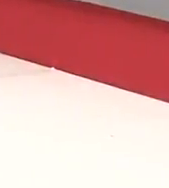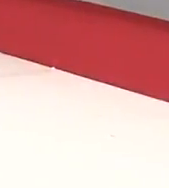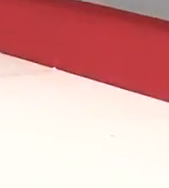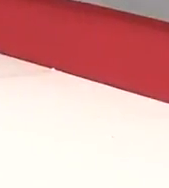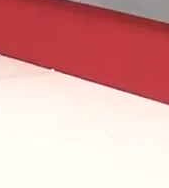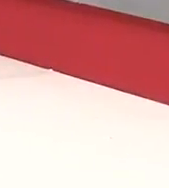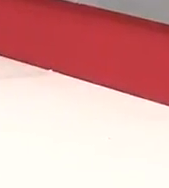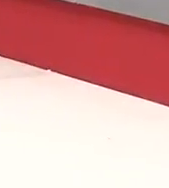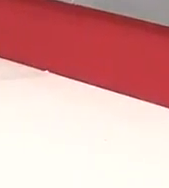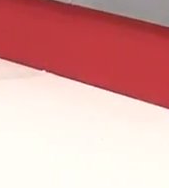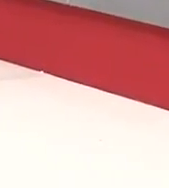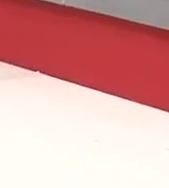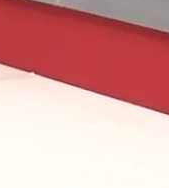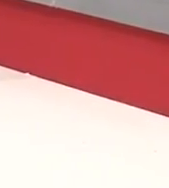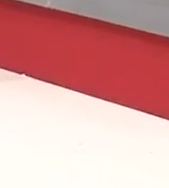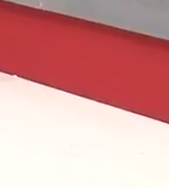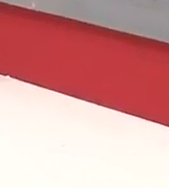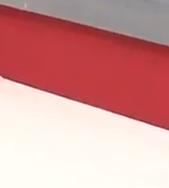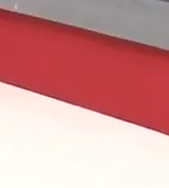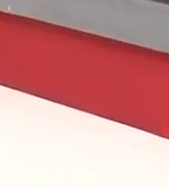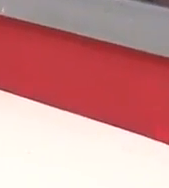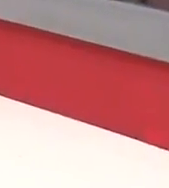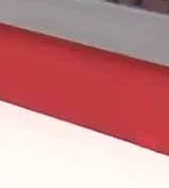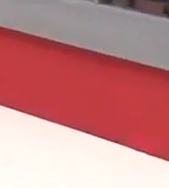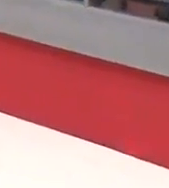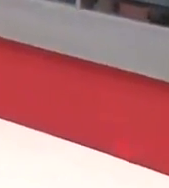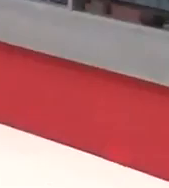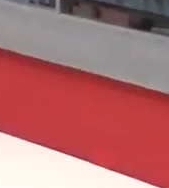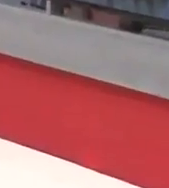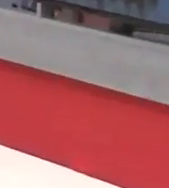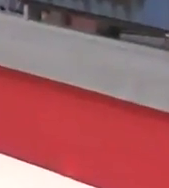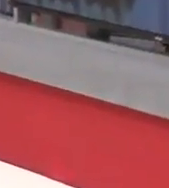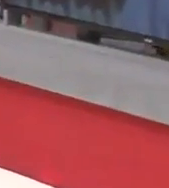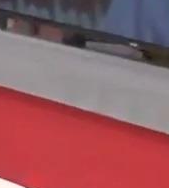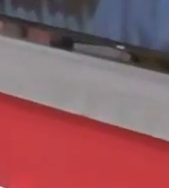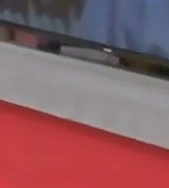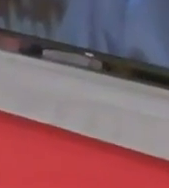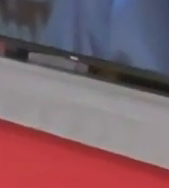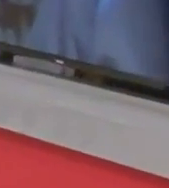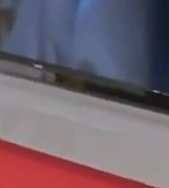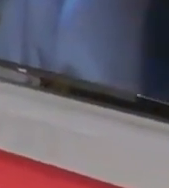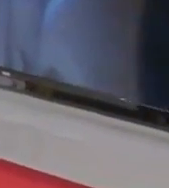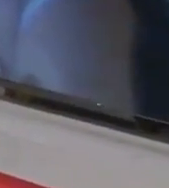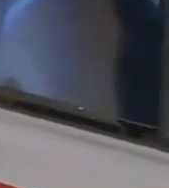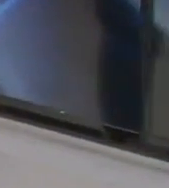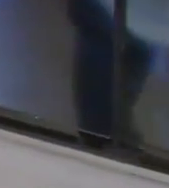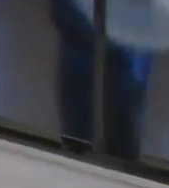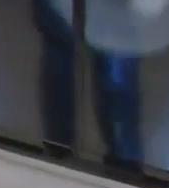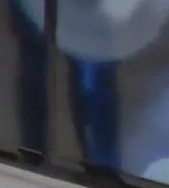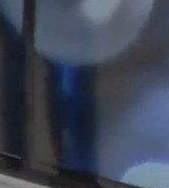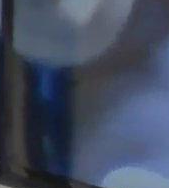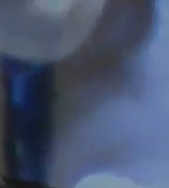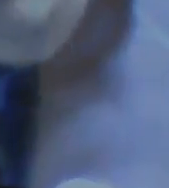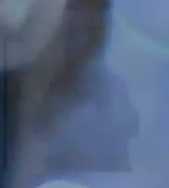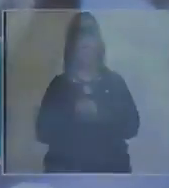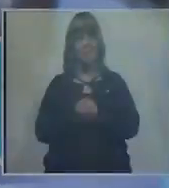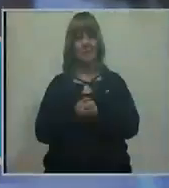Bien, el tiempo nos trae Pedro Massa a esta hora de la mañana, el estado del